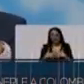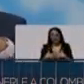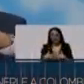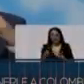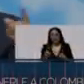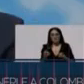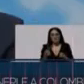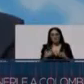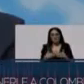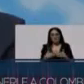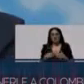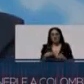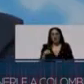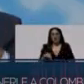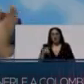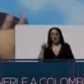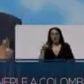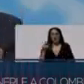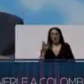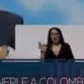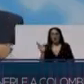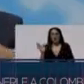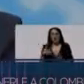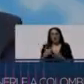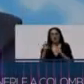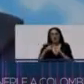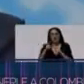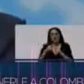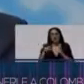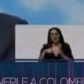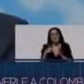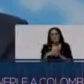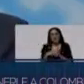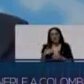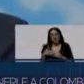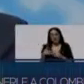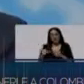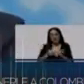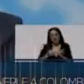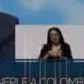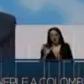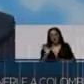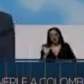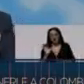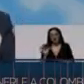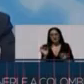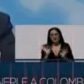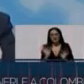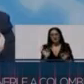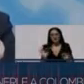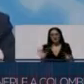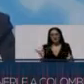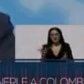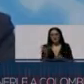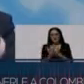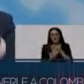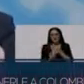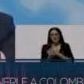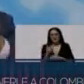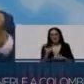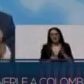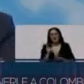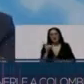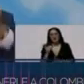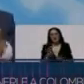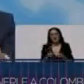un misil o antier, esperando la llegada de Kamala Harris a Corea del Sur. Lo cierto es que en Corea del Norte